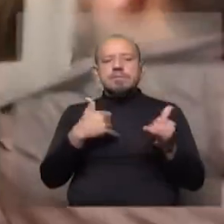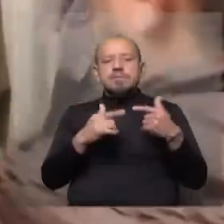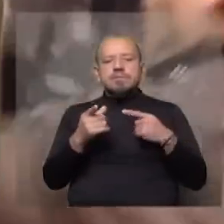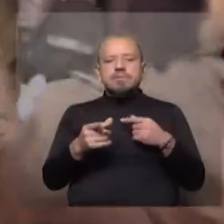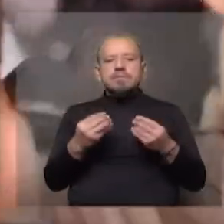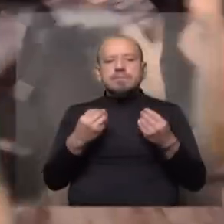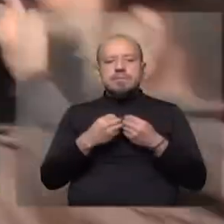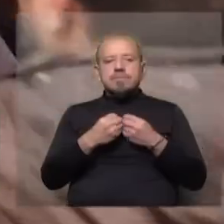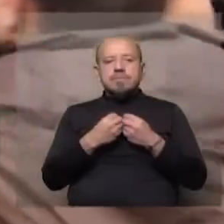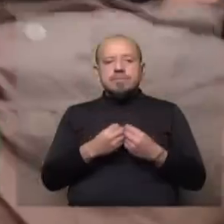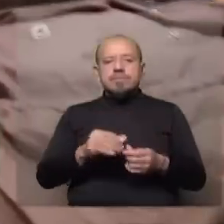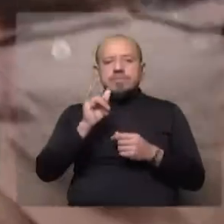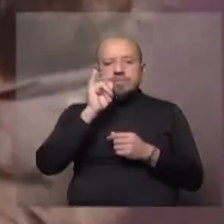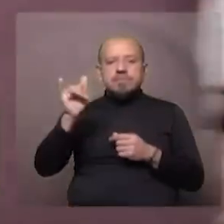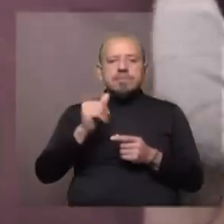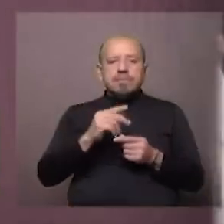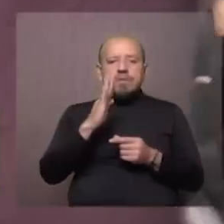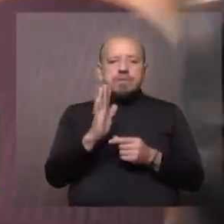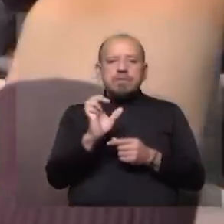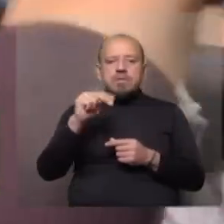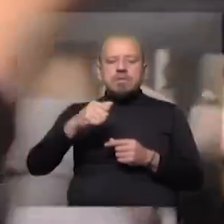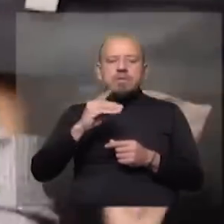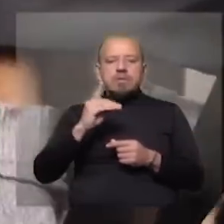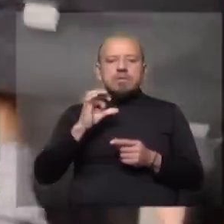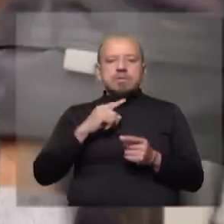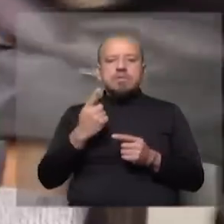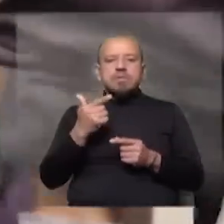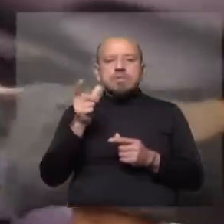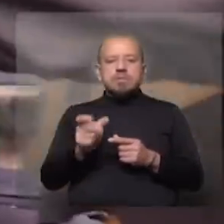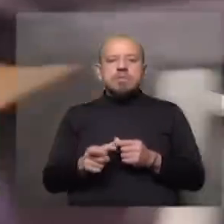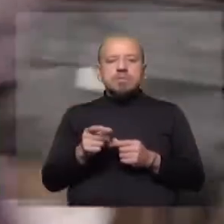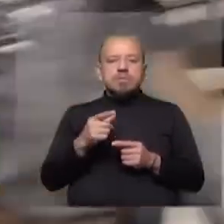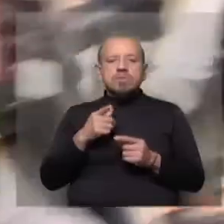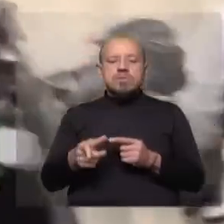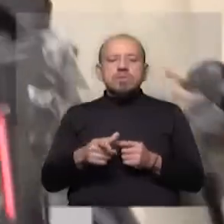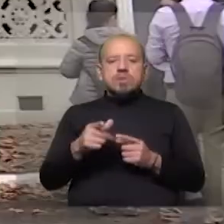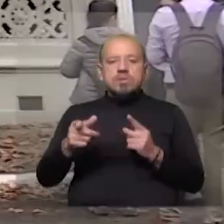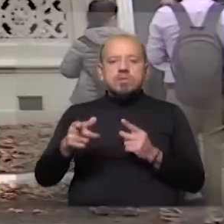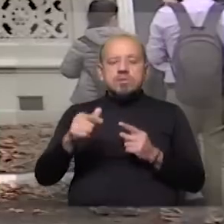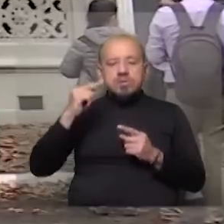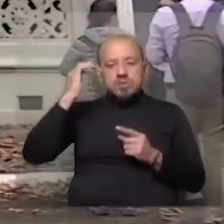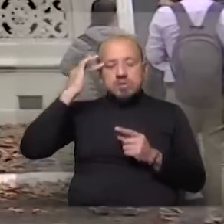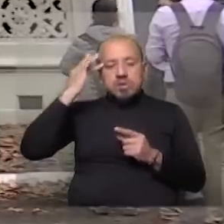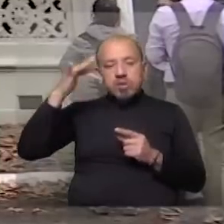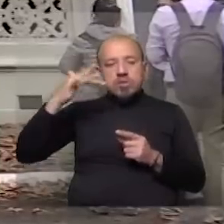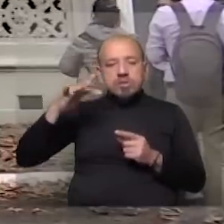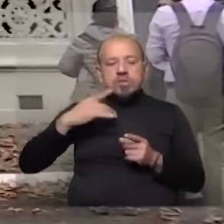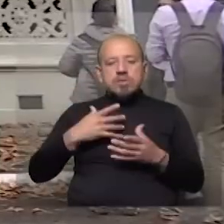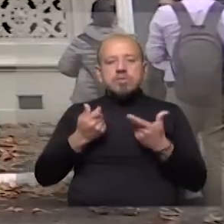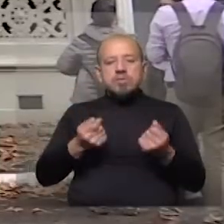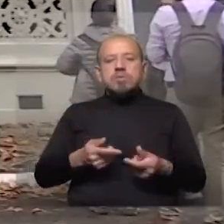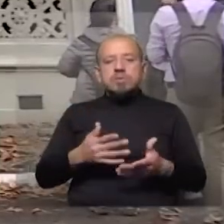varias de las víctimas que denunciaron a Gustavo penadés una de estas personas relató que cuando era adolescente el ex senador le ofreció ayuda